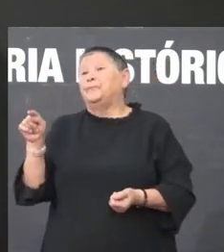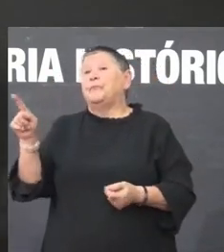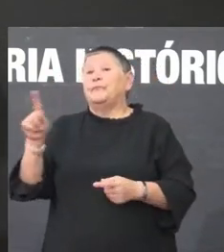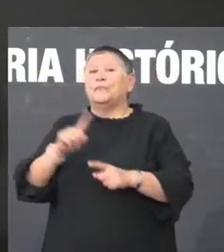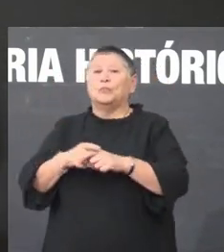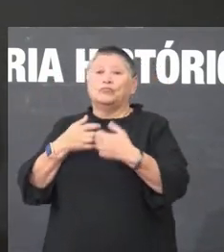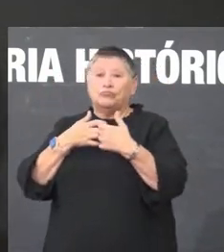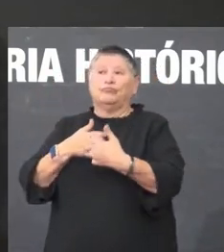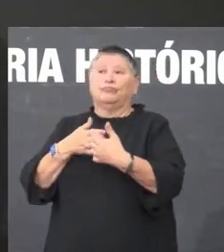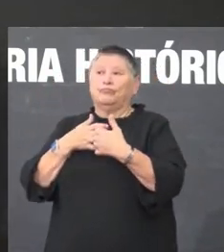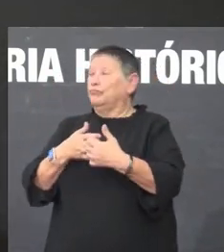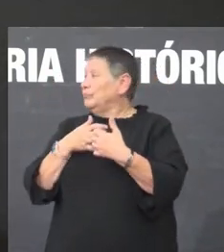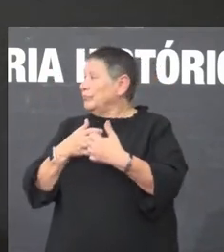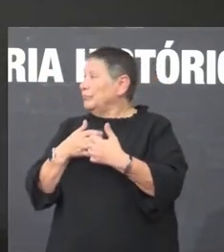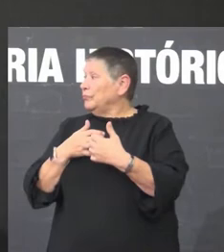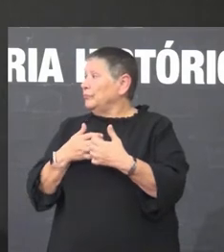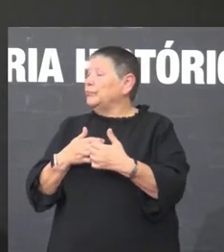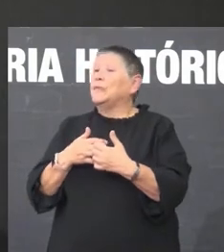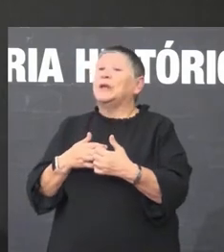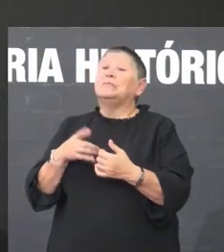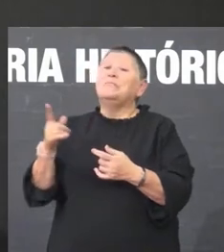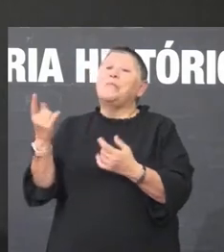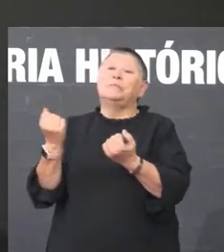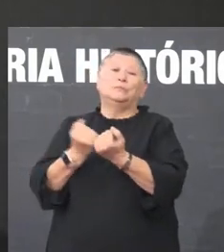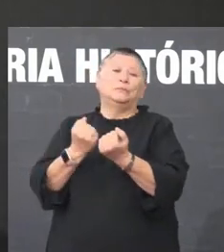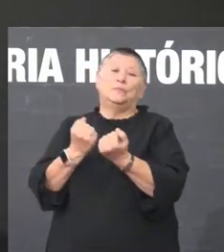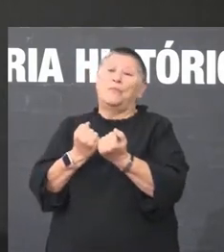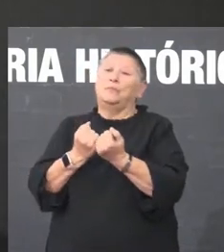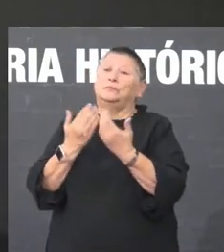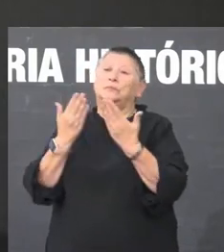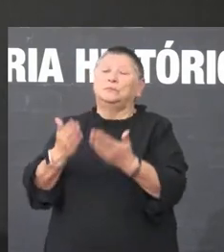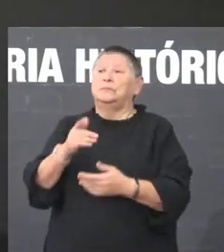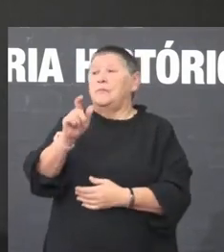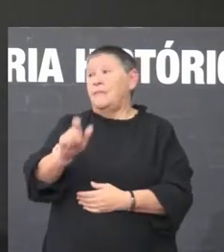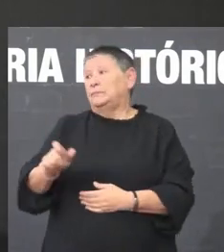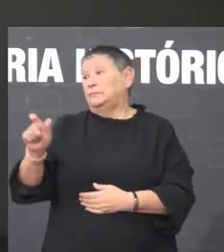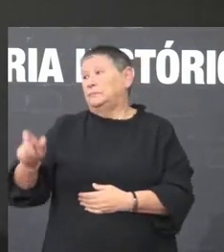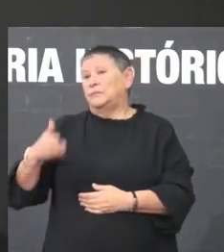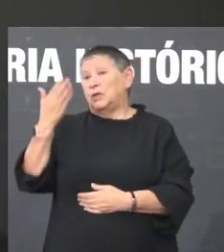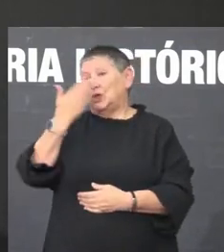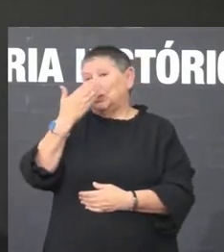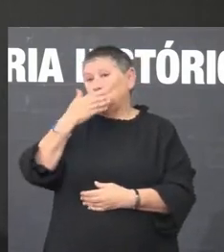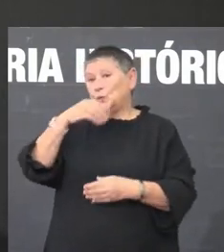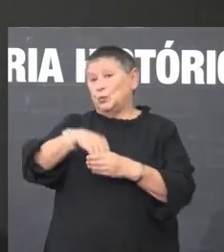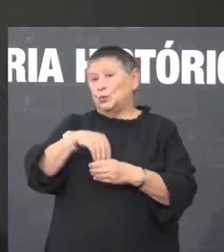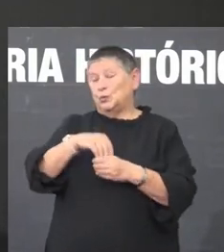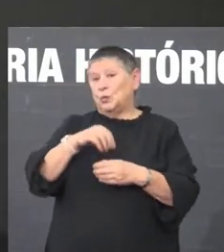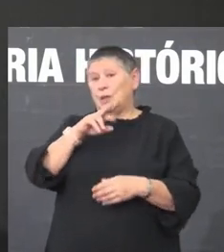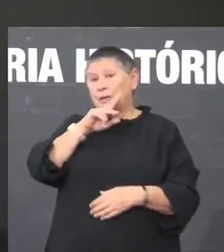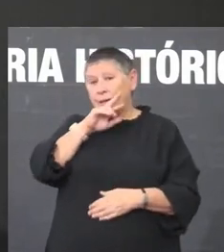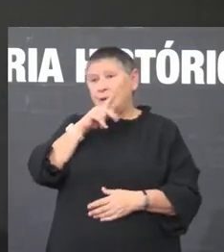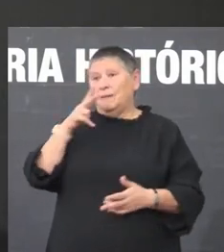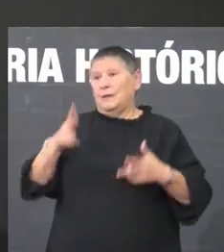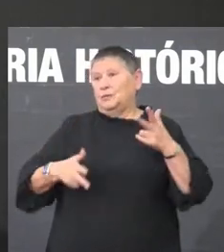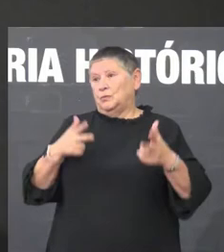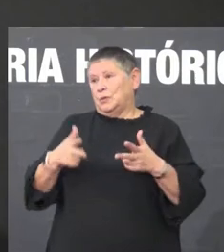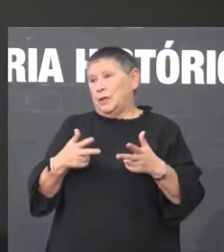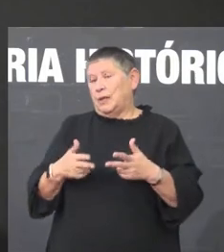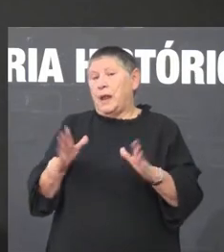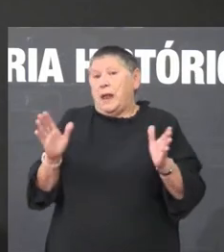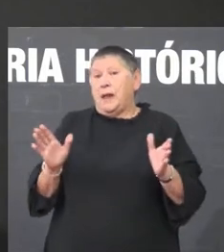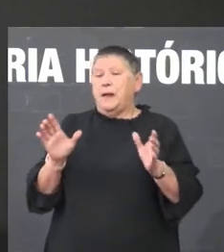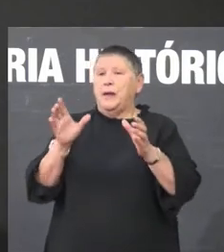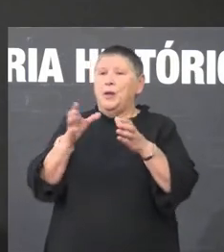combate, digamos, no subvención en absoluto, ni ayuda a las ikastolas, ¿no?, a las escuelas en euskera. Y sin embargo, bueno, pues en la comunidad